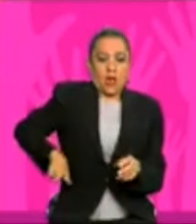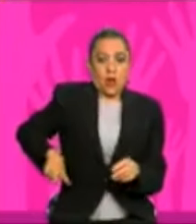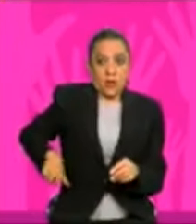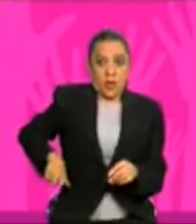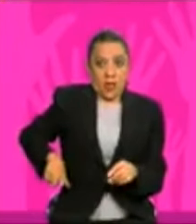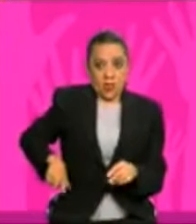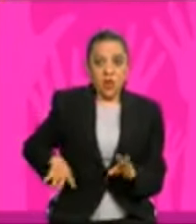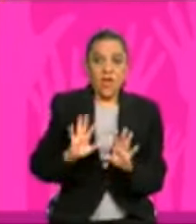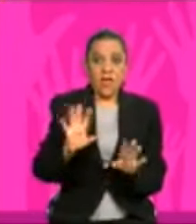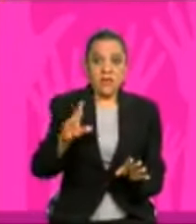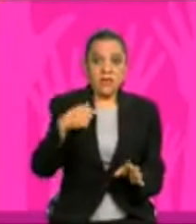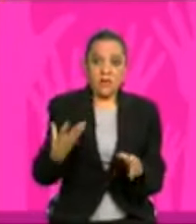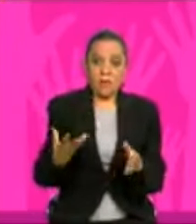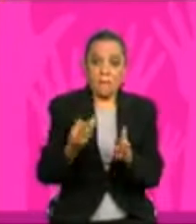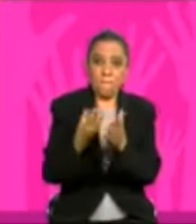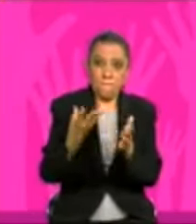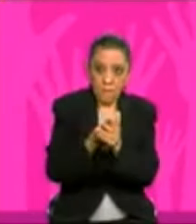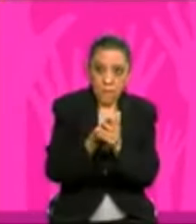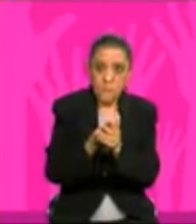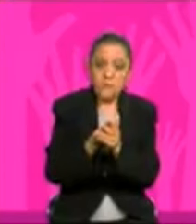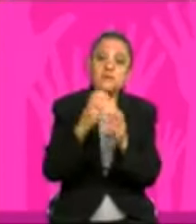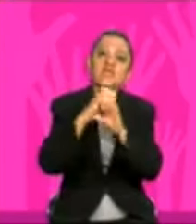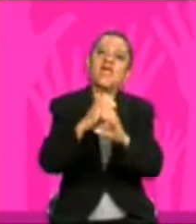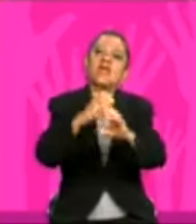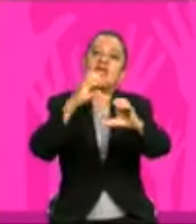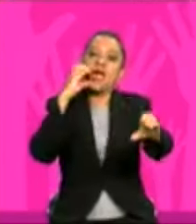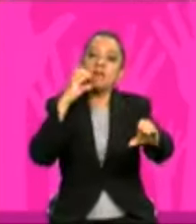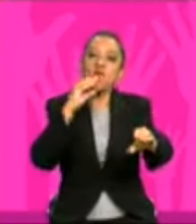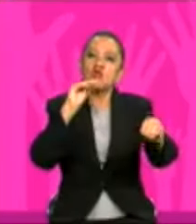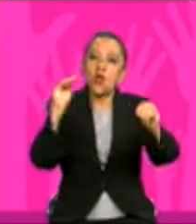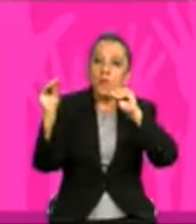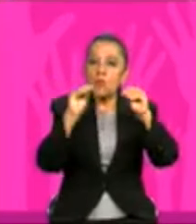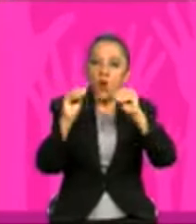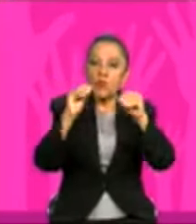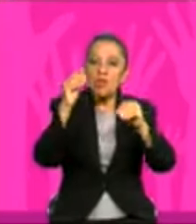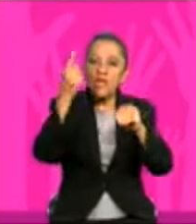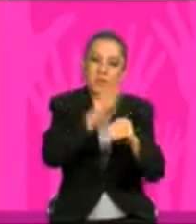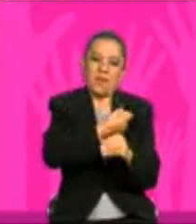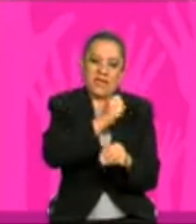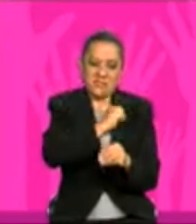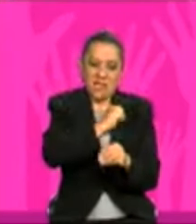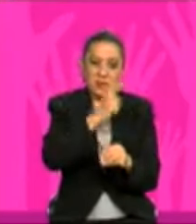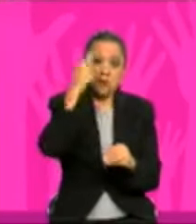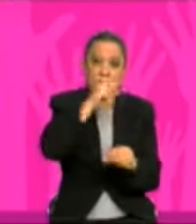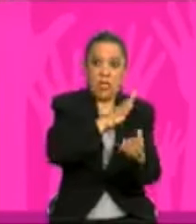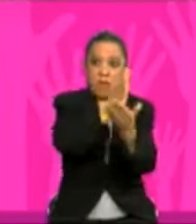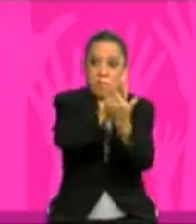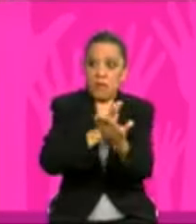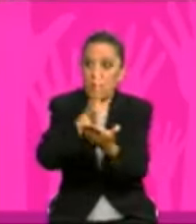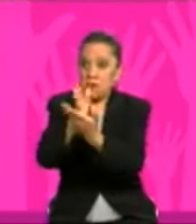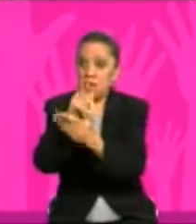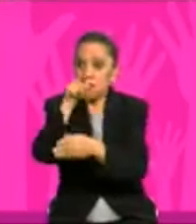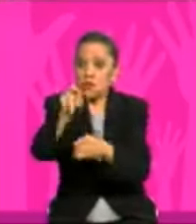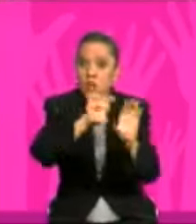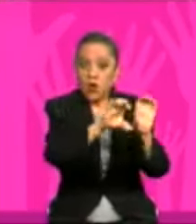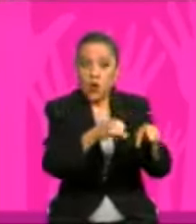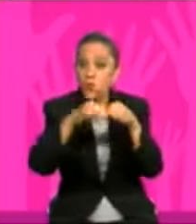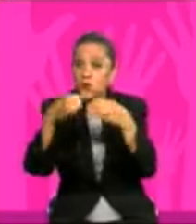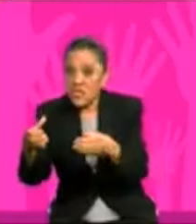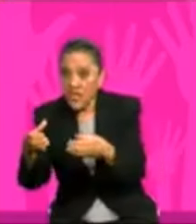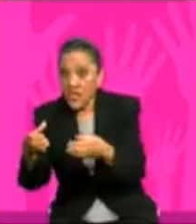de las unidades móviles de salud para que lleguen directamente a tu comunidad. Vamos a apoyar a que